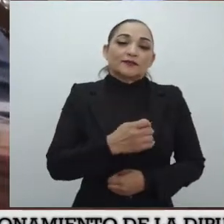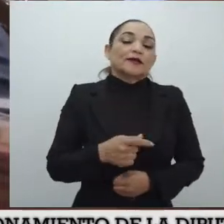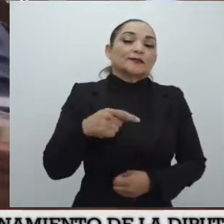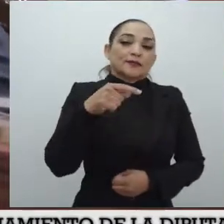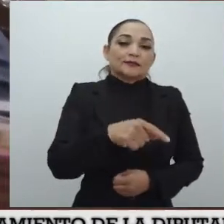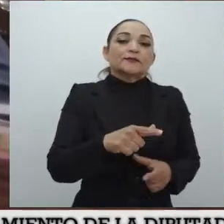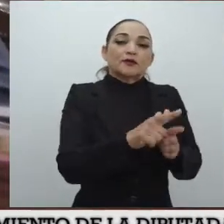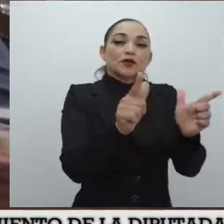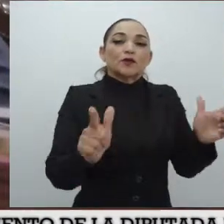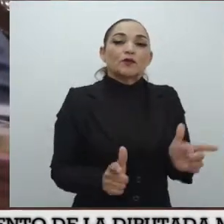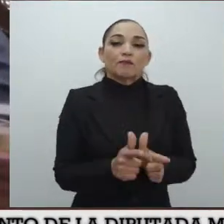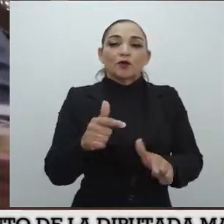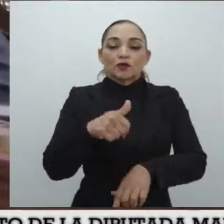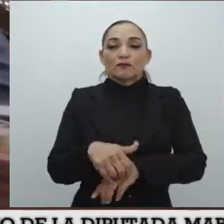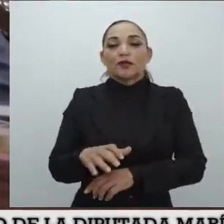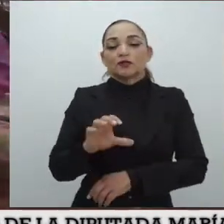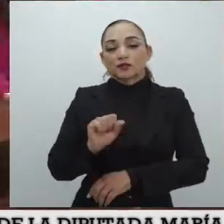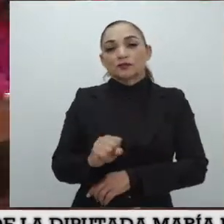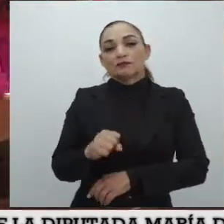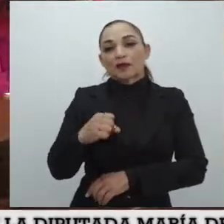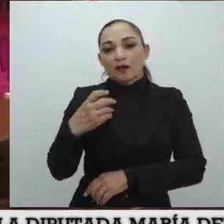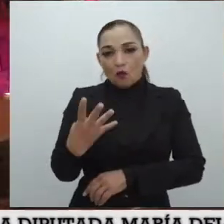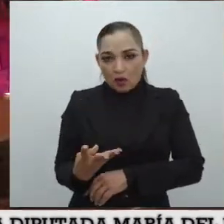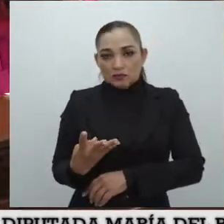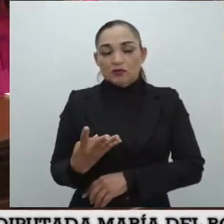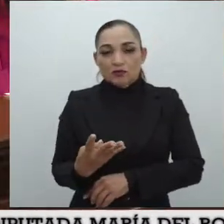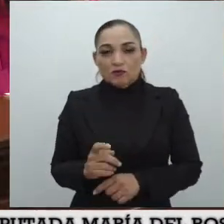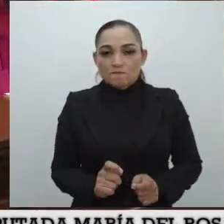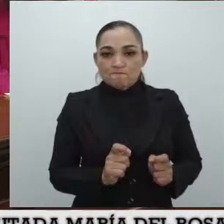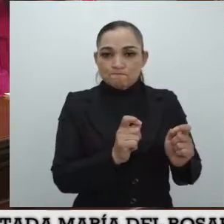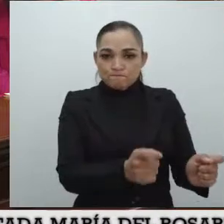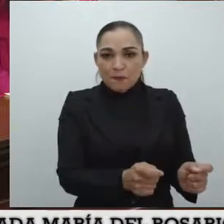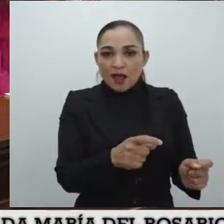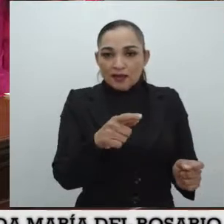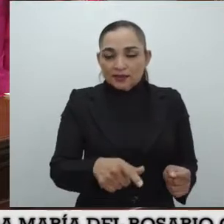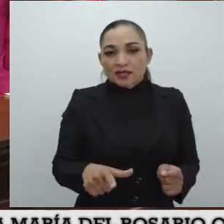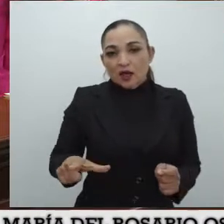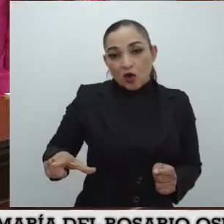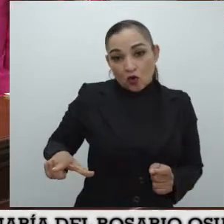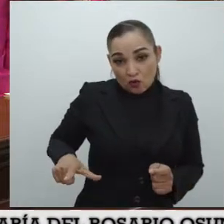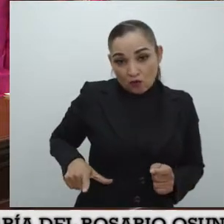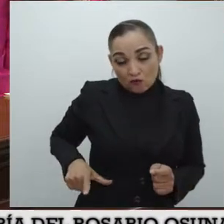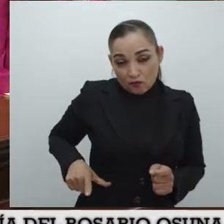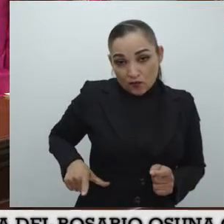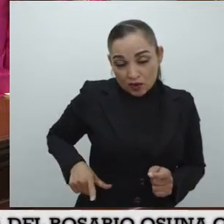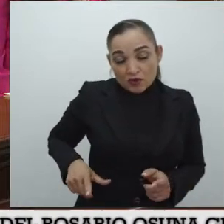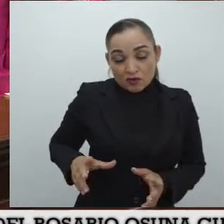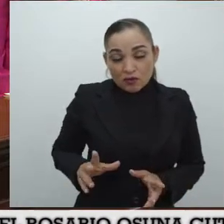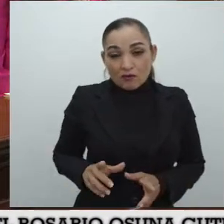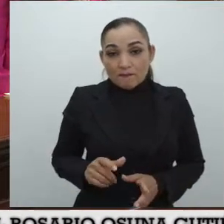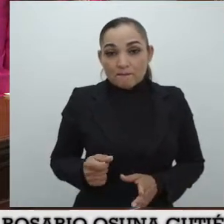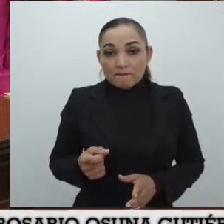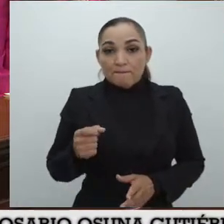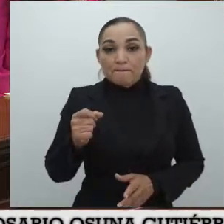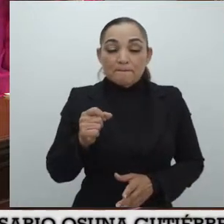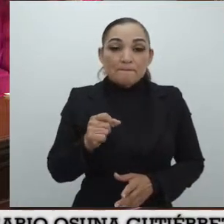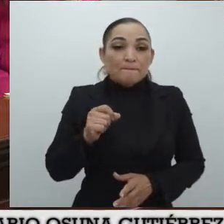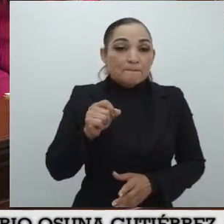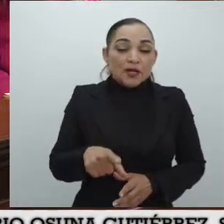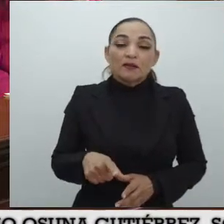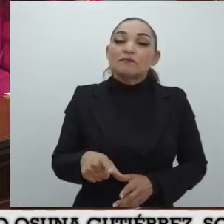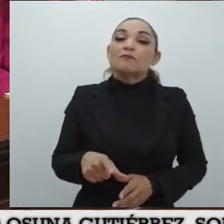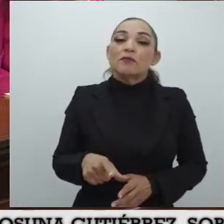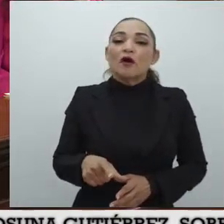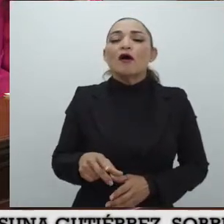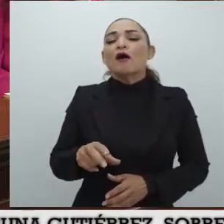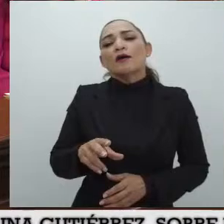nunca, este gobierno, y para muestra un botón, las respuestas certeras que